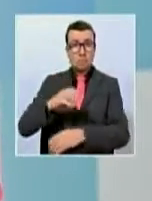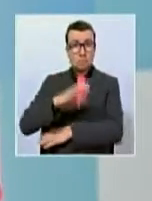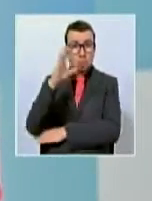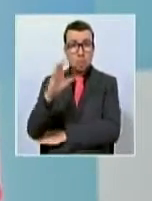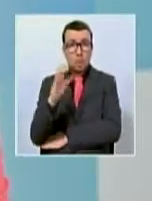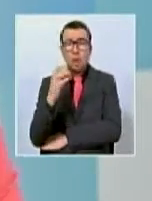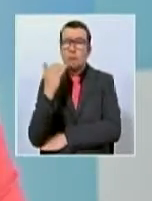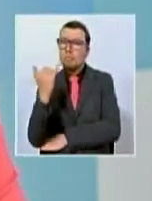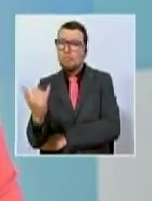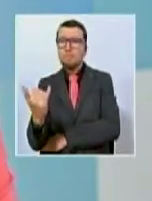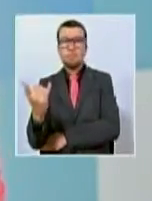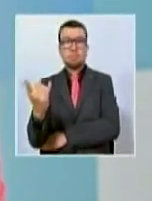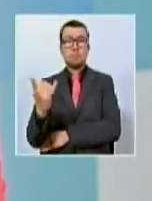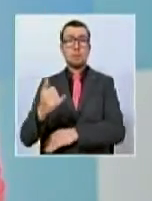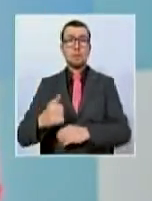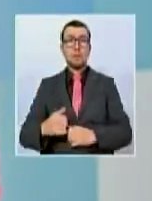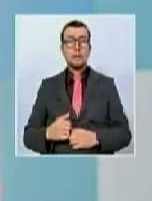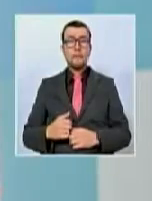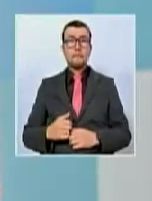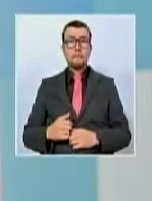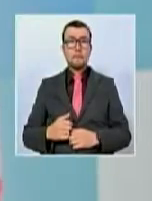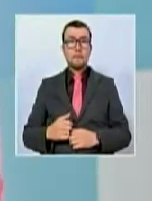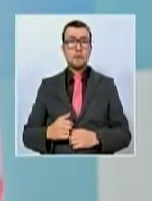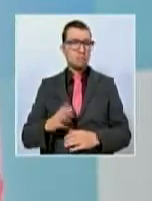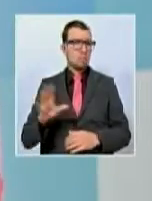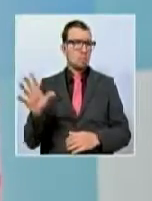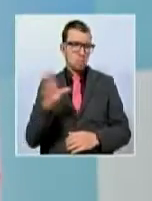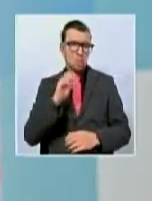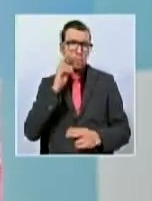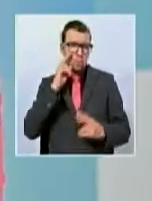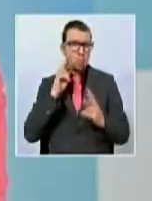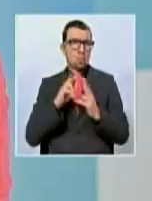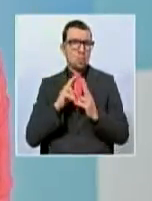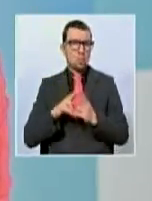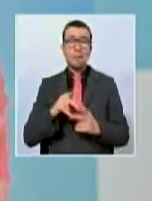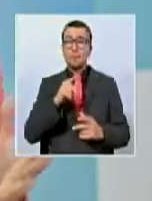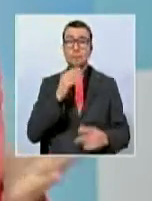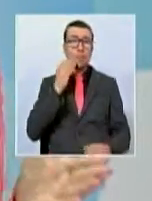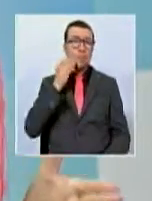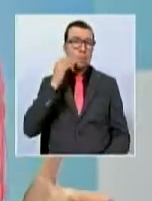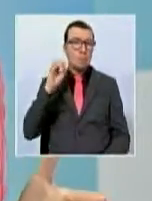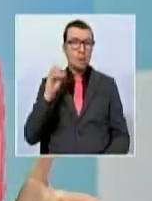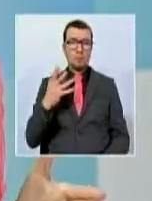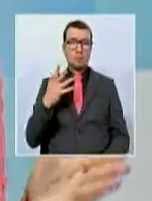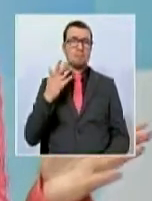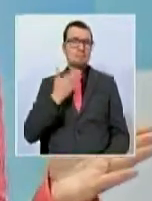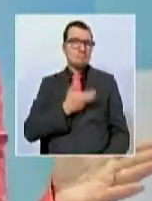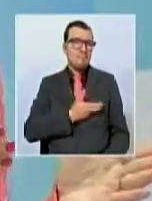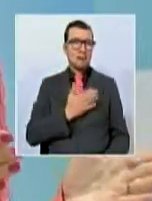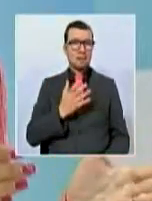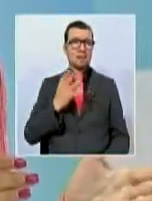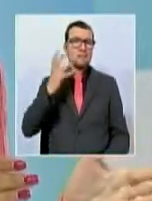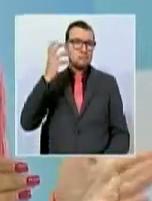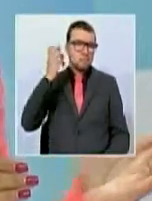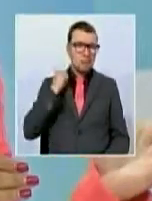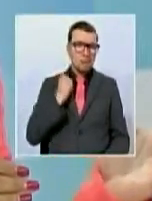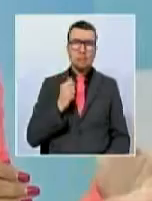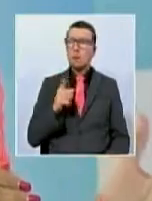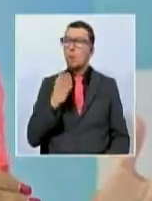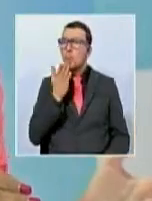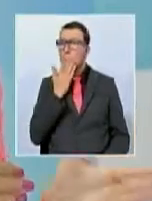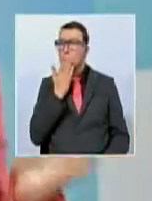realmente no es un secreto, que nuestros abuelos, nuestras mamás, nuestros